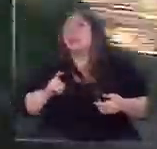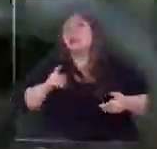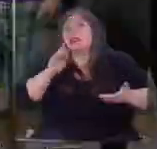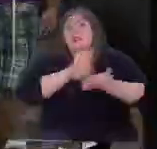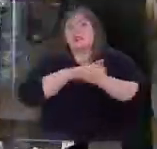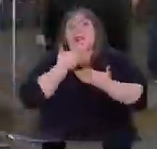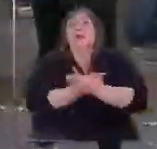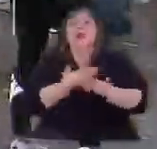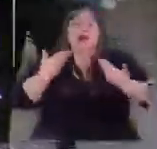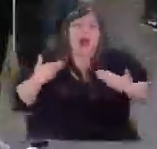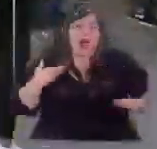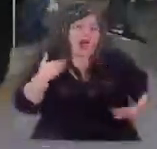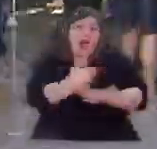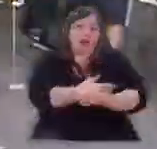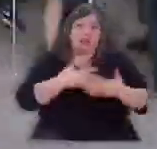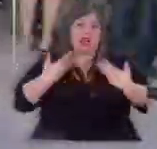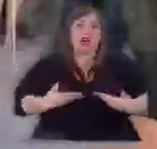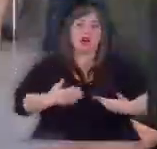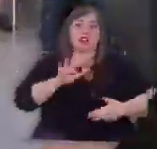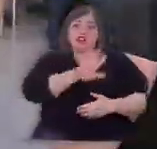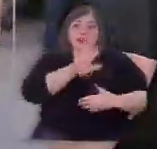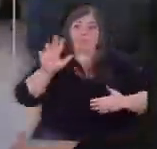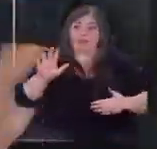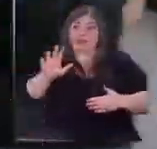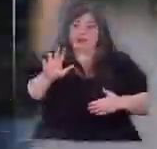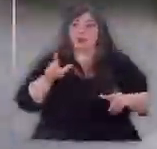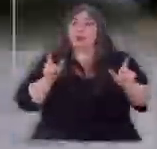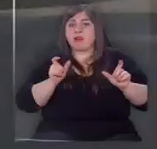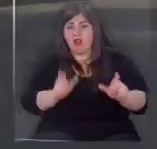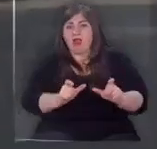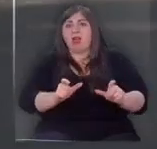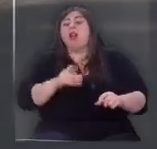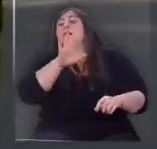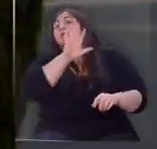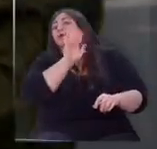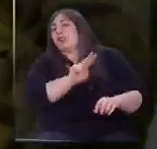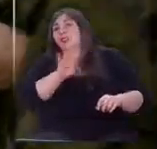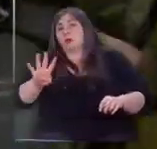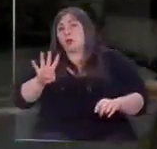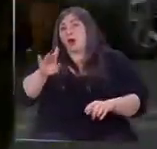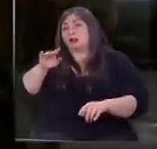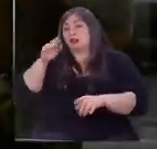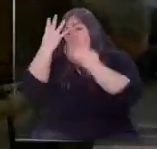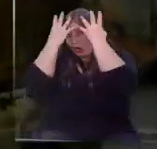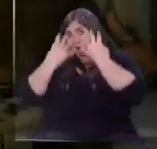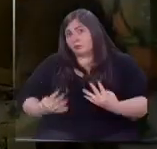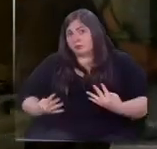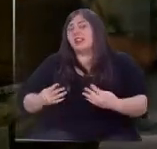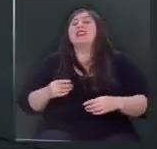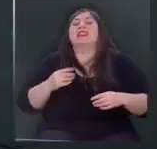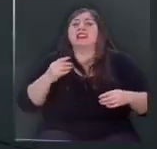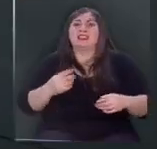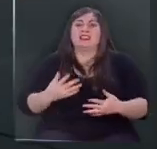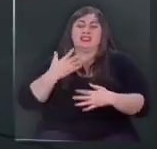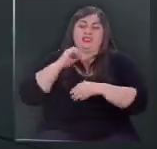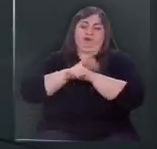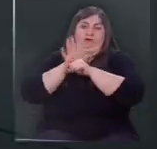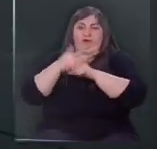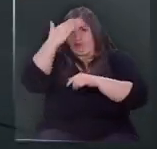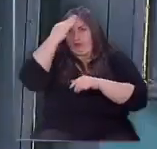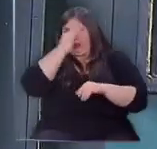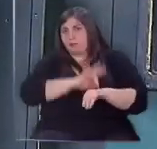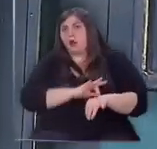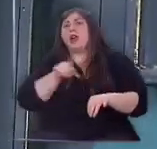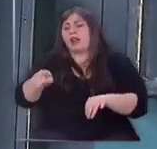sanitarios y que hasta la fecha mantiene a 59 gendarmes y 24 internos infectados. Todo esto llevó al gobierno a presentar